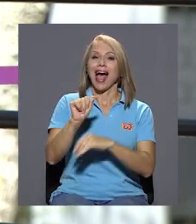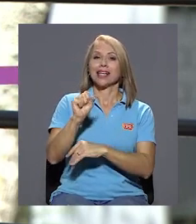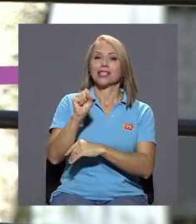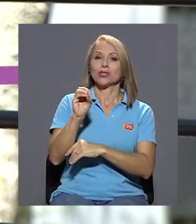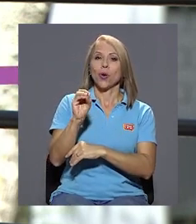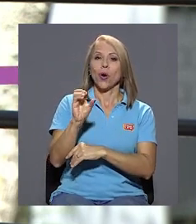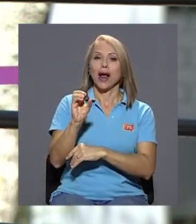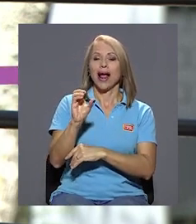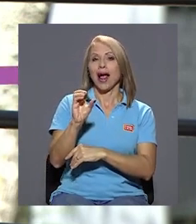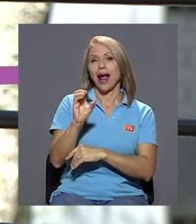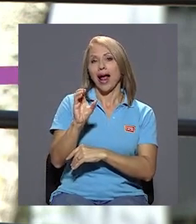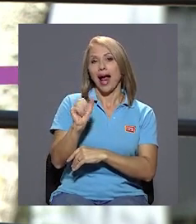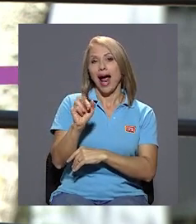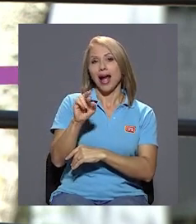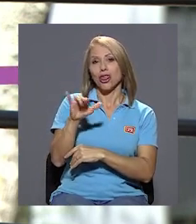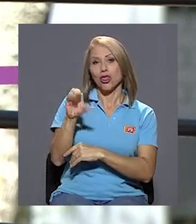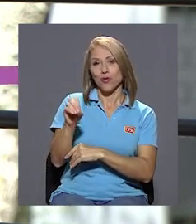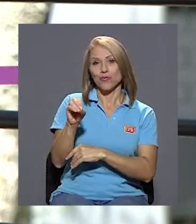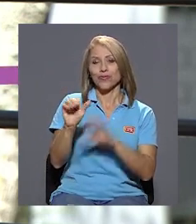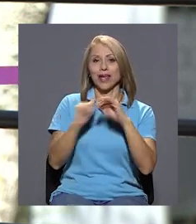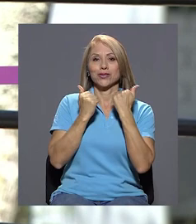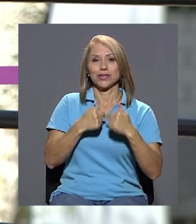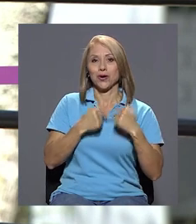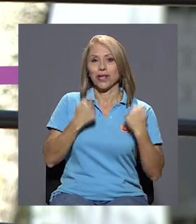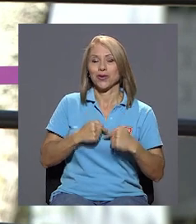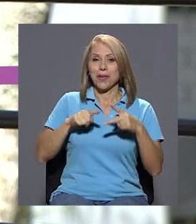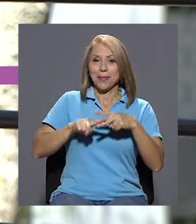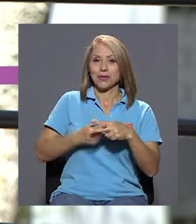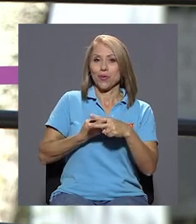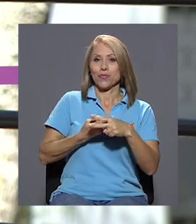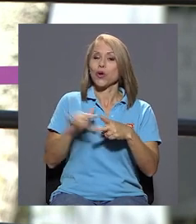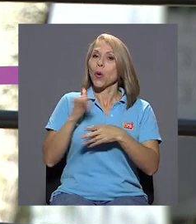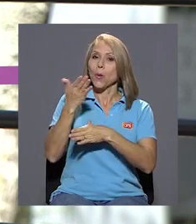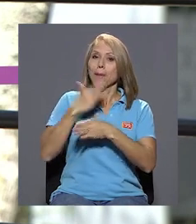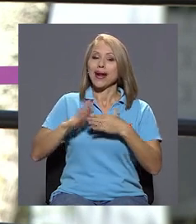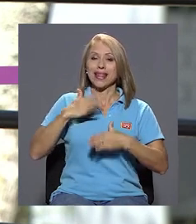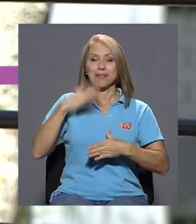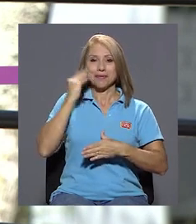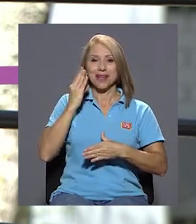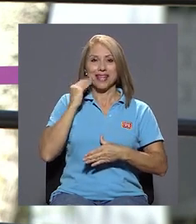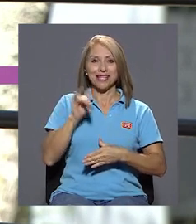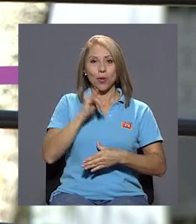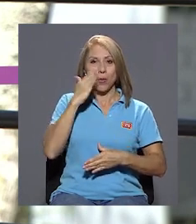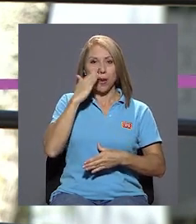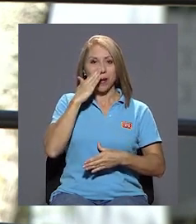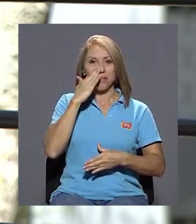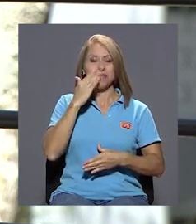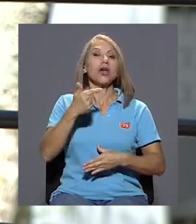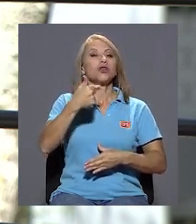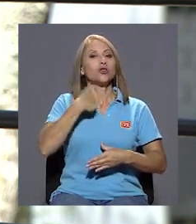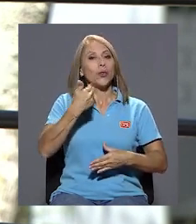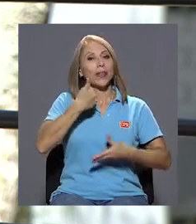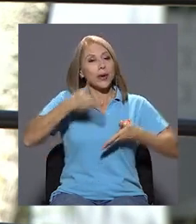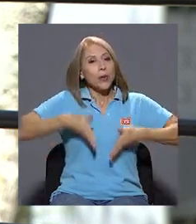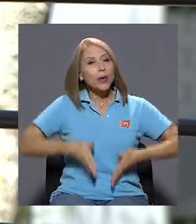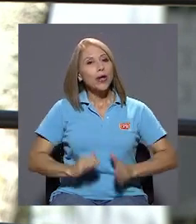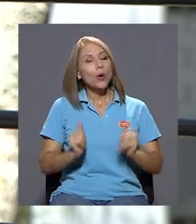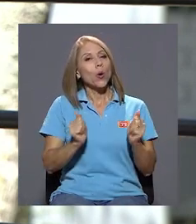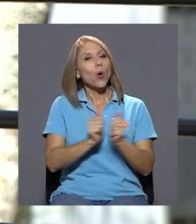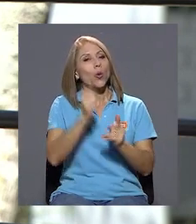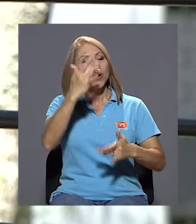bueno, parte de mi experiencia como mamá, como lo decías antes, yo soy mamá de un chico con una cardiopatía